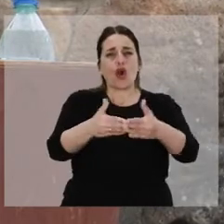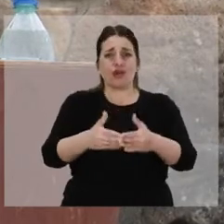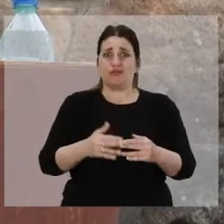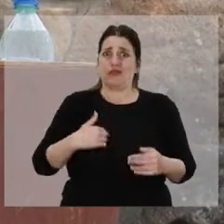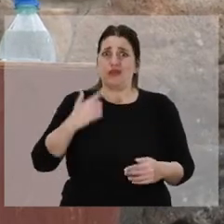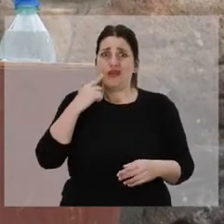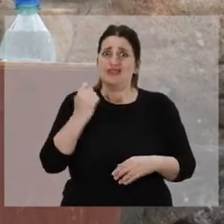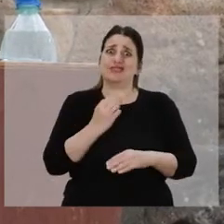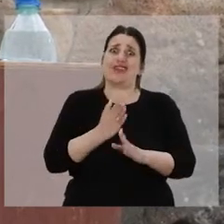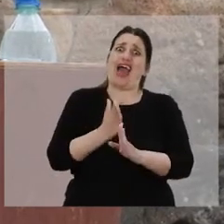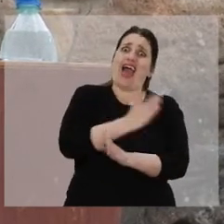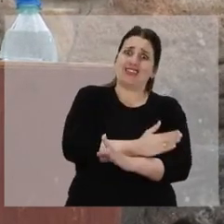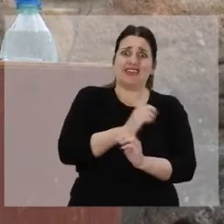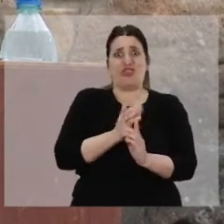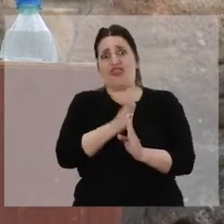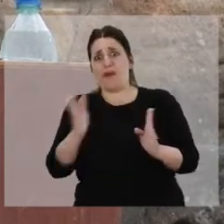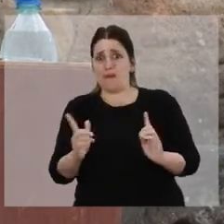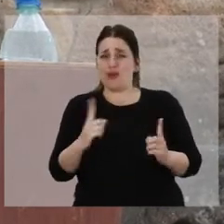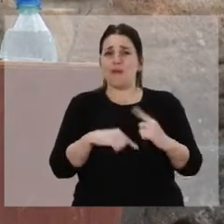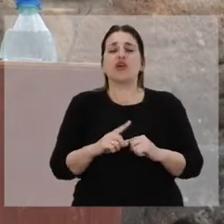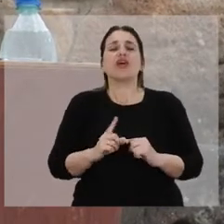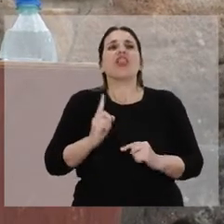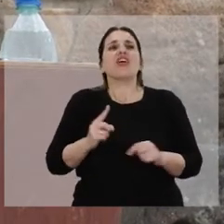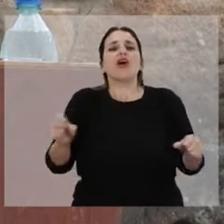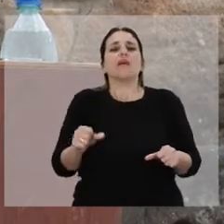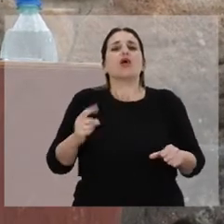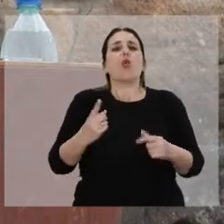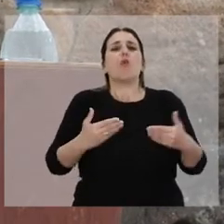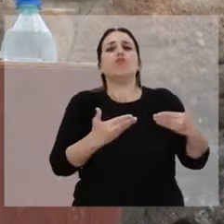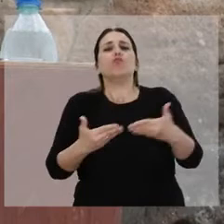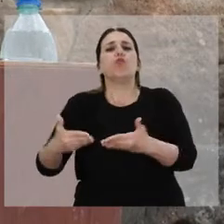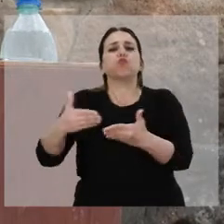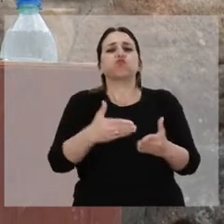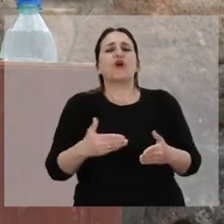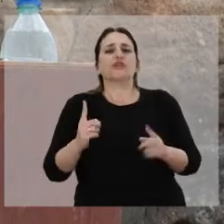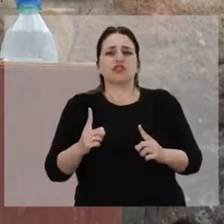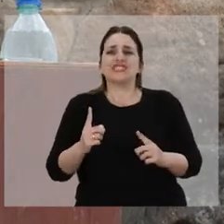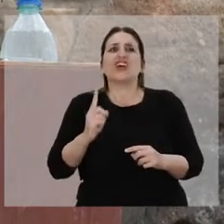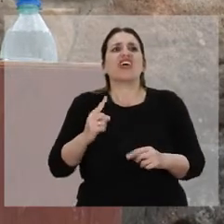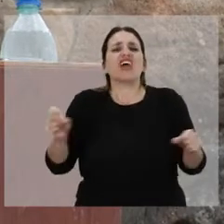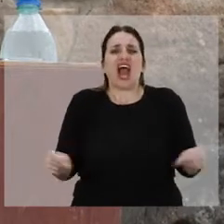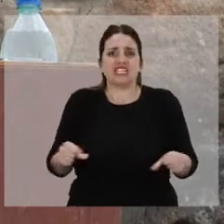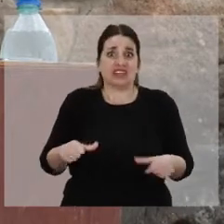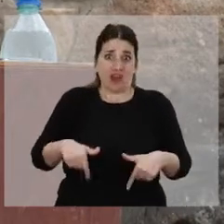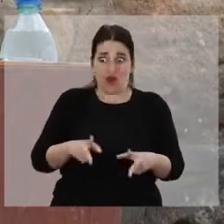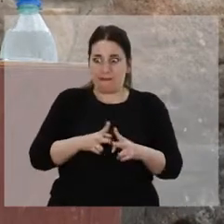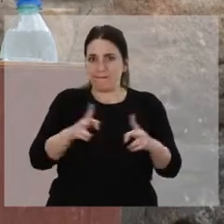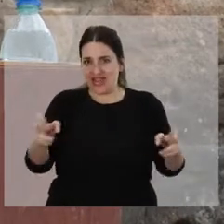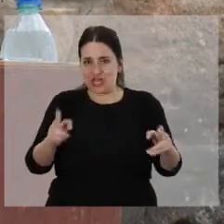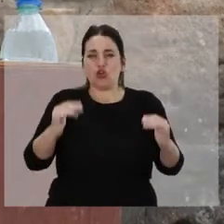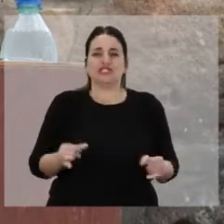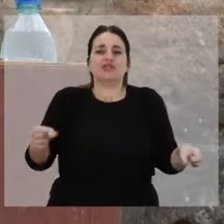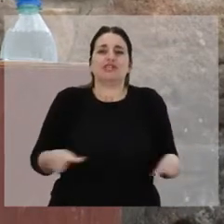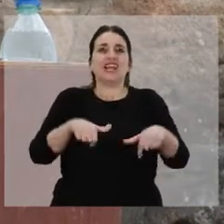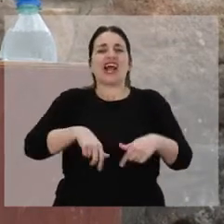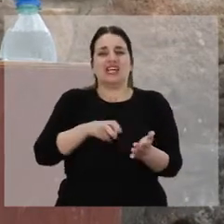Para mí es un antes y un después. Estoy totalmente convencido que tiene que haber un puerto seco, otro tipo de puerto, y lo vamos a llevar